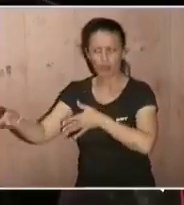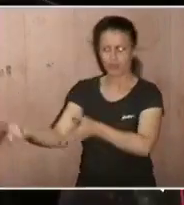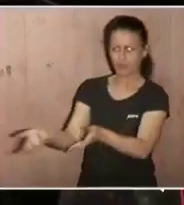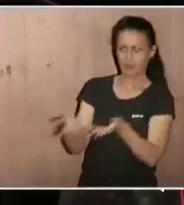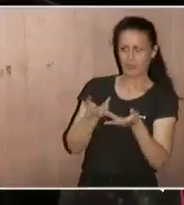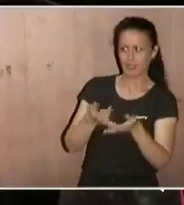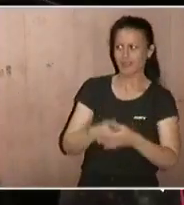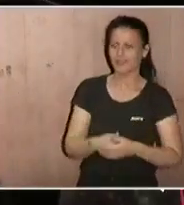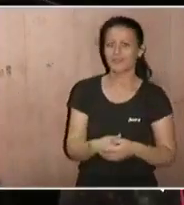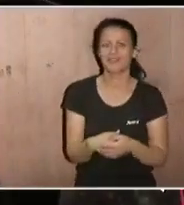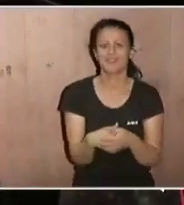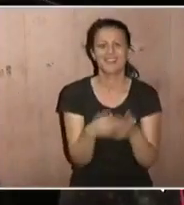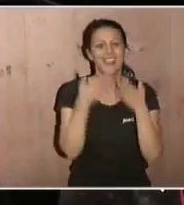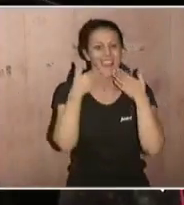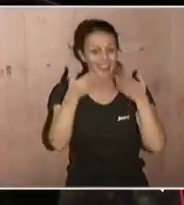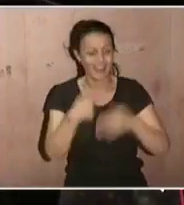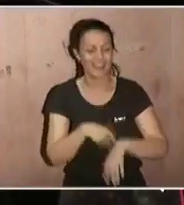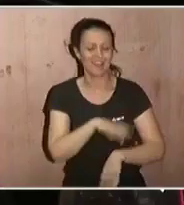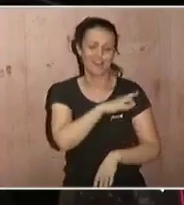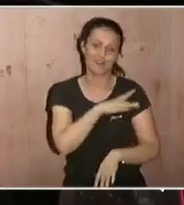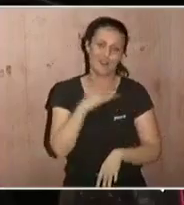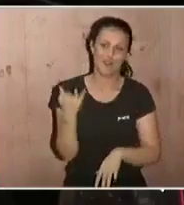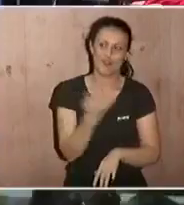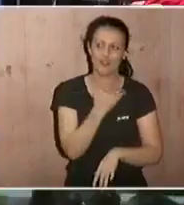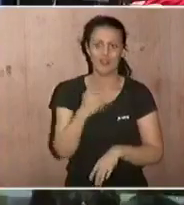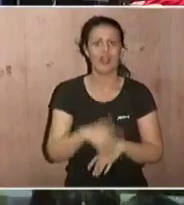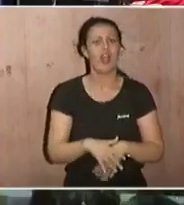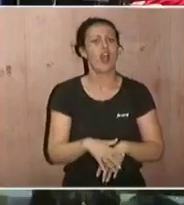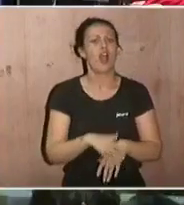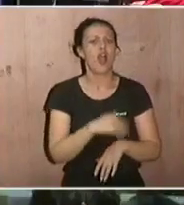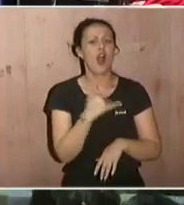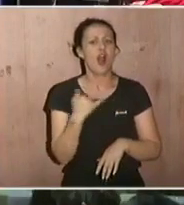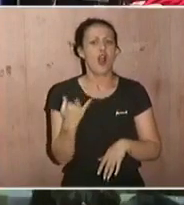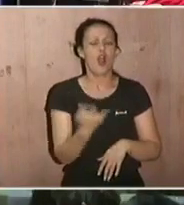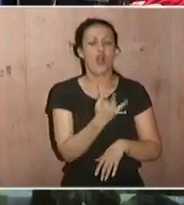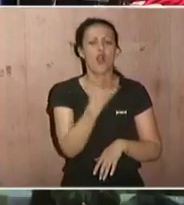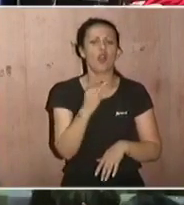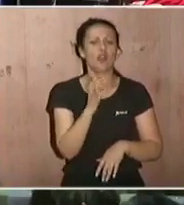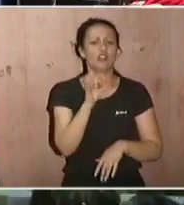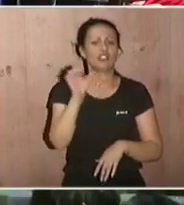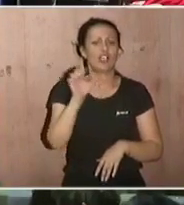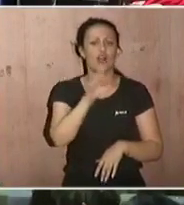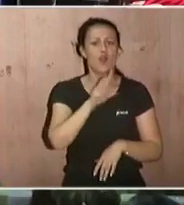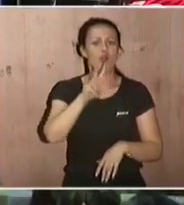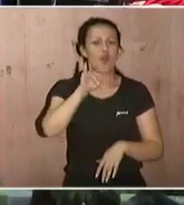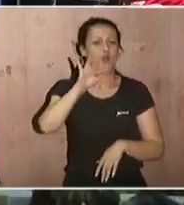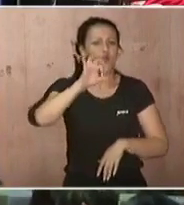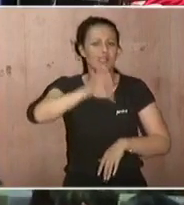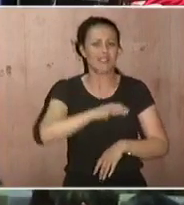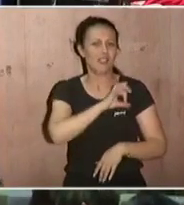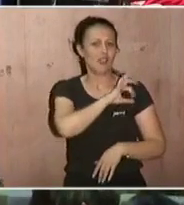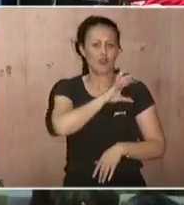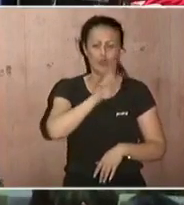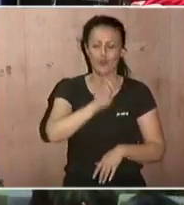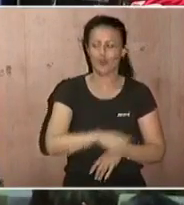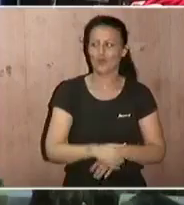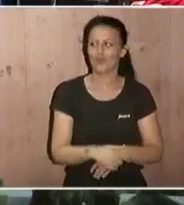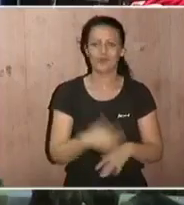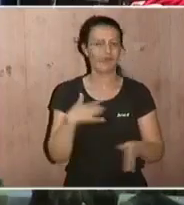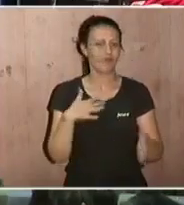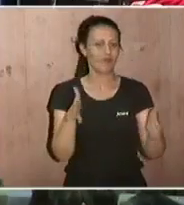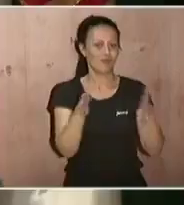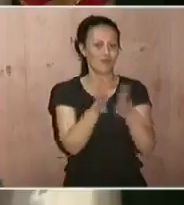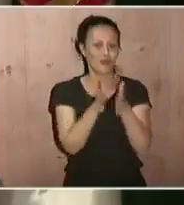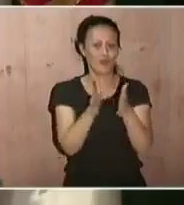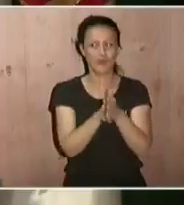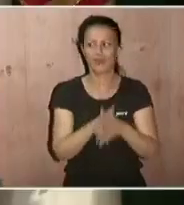Pues, muchas gracias, don José Luis. José Luis, desde este momento, José Luis. Somos compañeros,